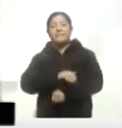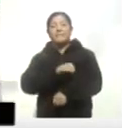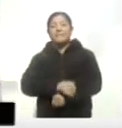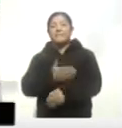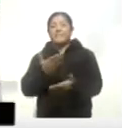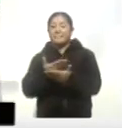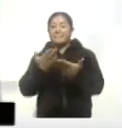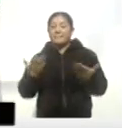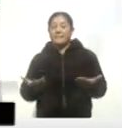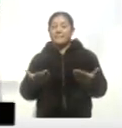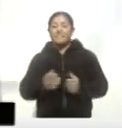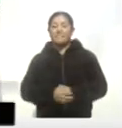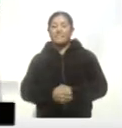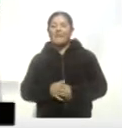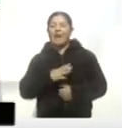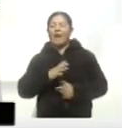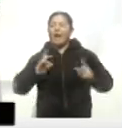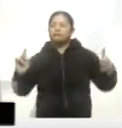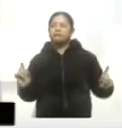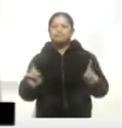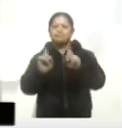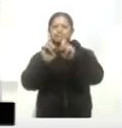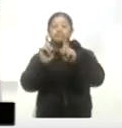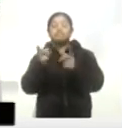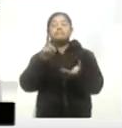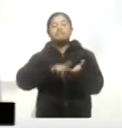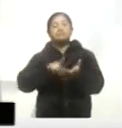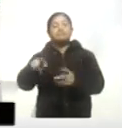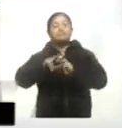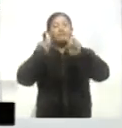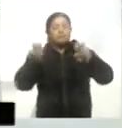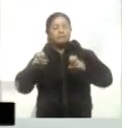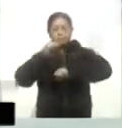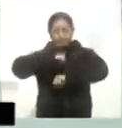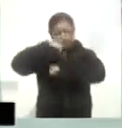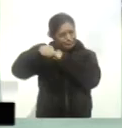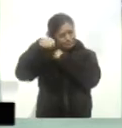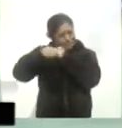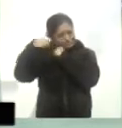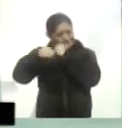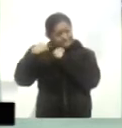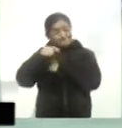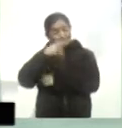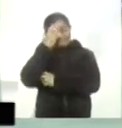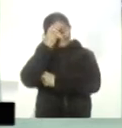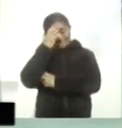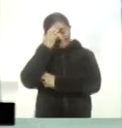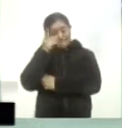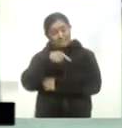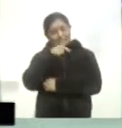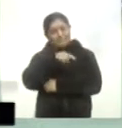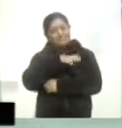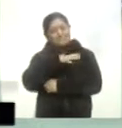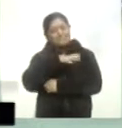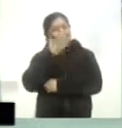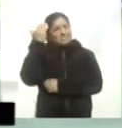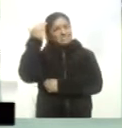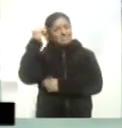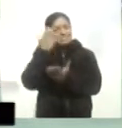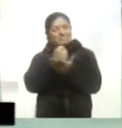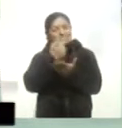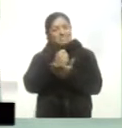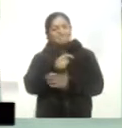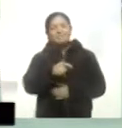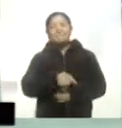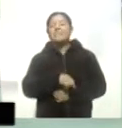hablar de unos reencuentros que se han dado dentro del boxeo y que usted recordará viejas glorias dentro del pugilismo, como el caso del mismo